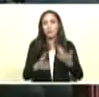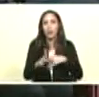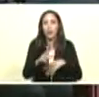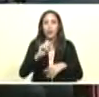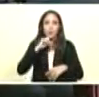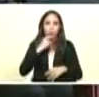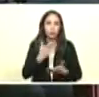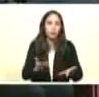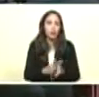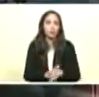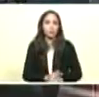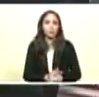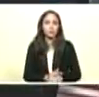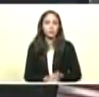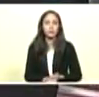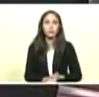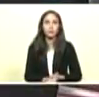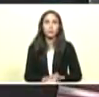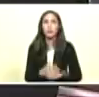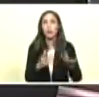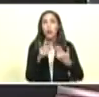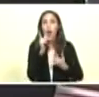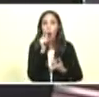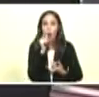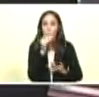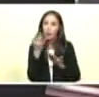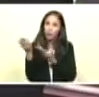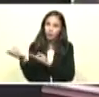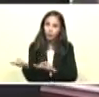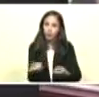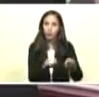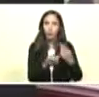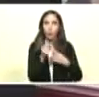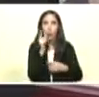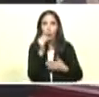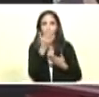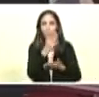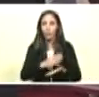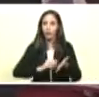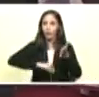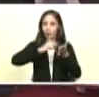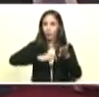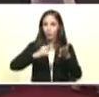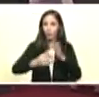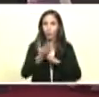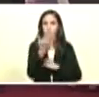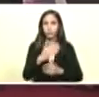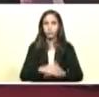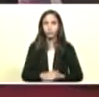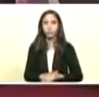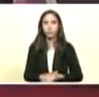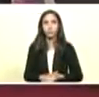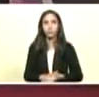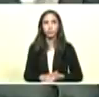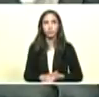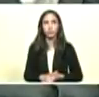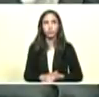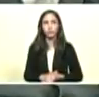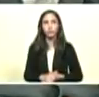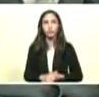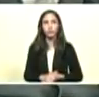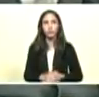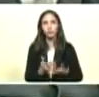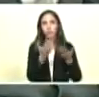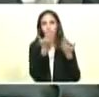Se encuentra entre nosotros Fedor Borgorodikis de Moscú, de la